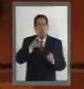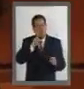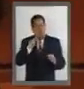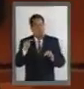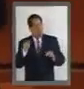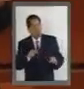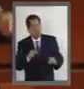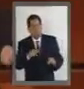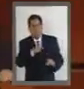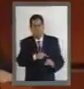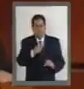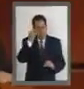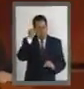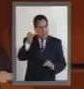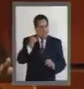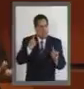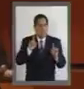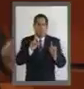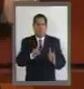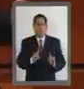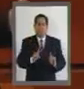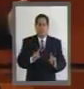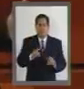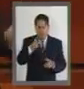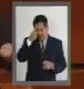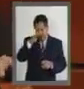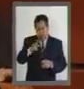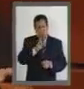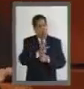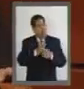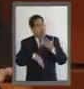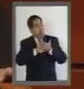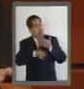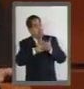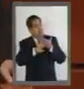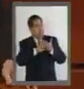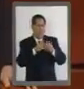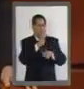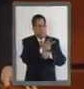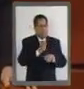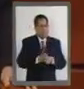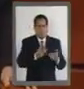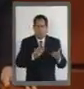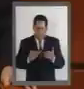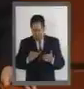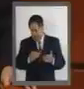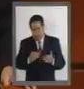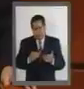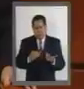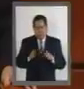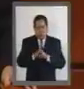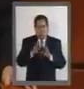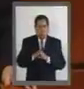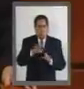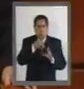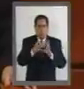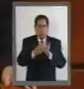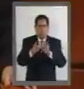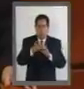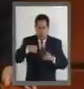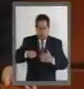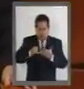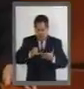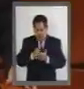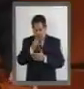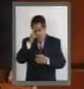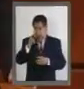en esa imagen donde México invita a alguien que lo agrede? ¿Y qué es lo que tenemos que decidir para que esa